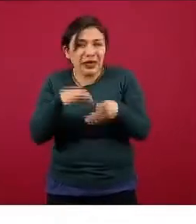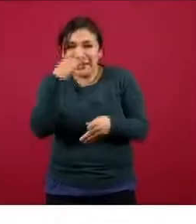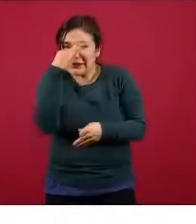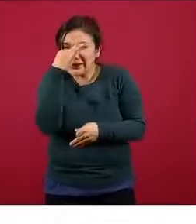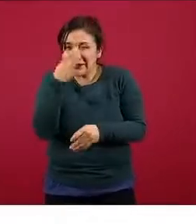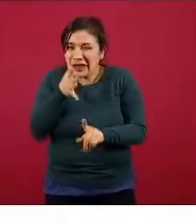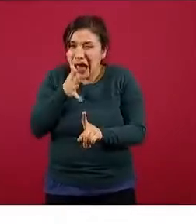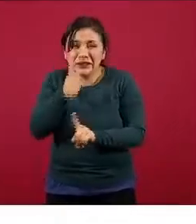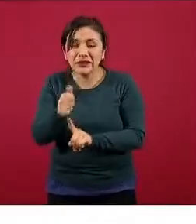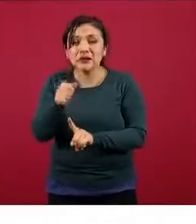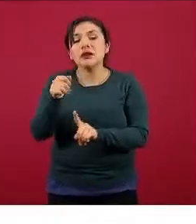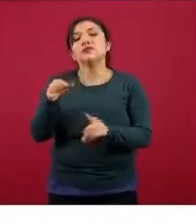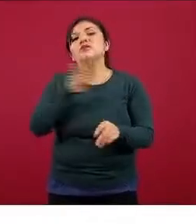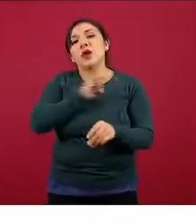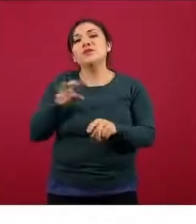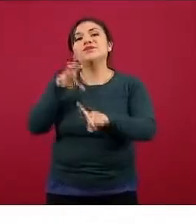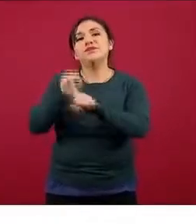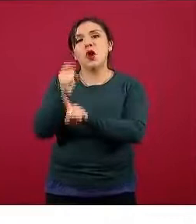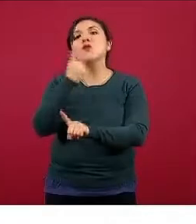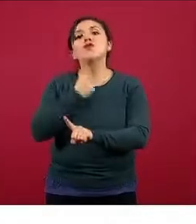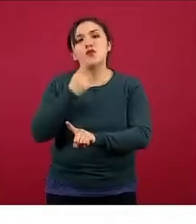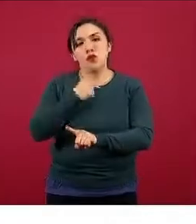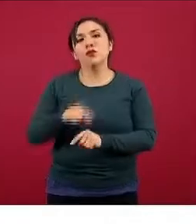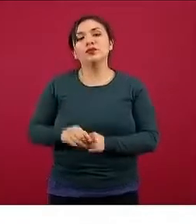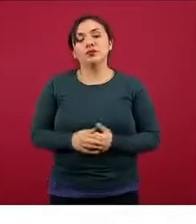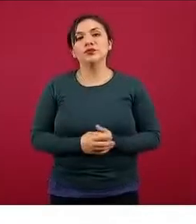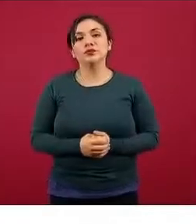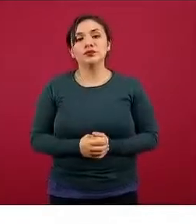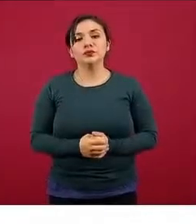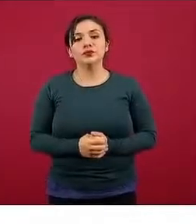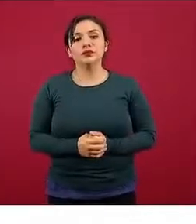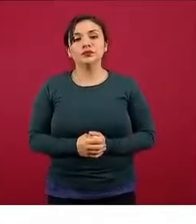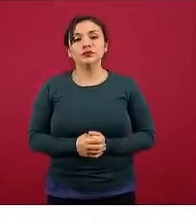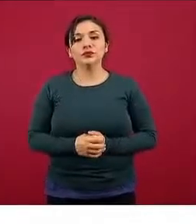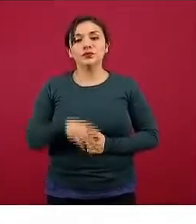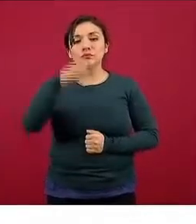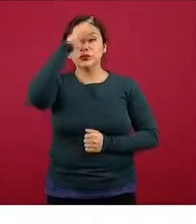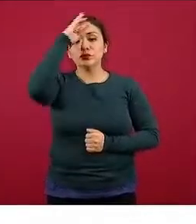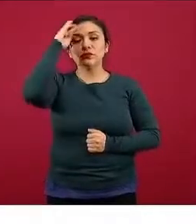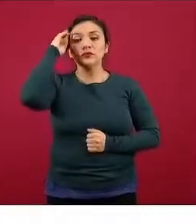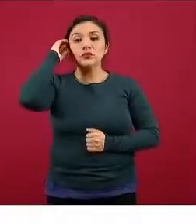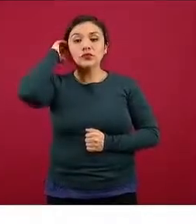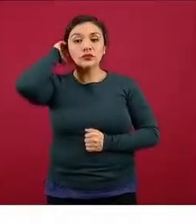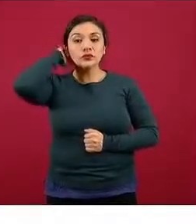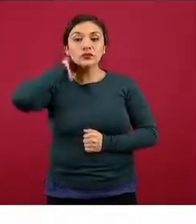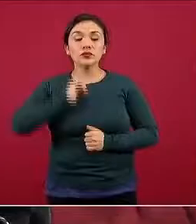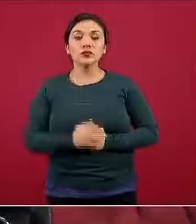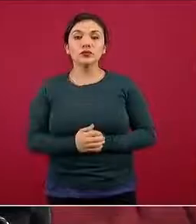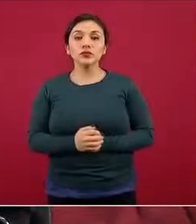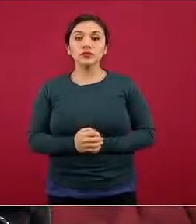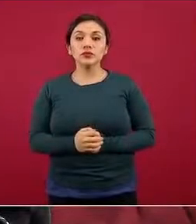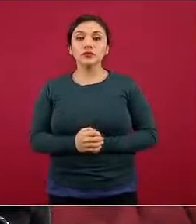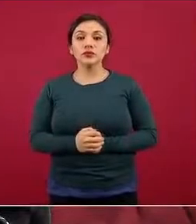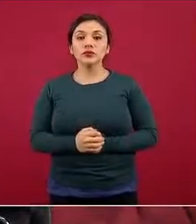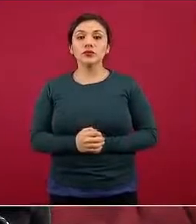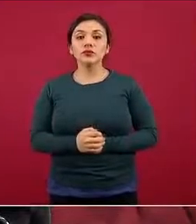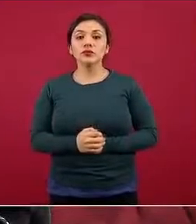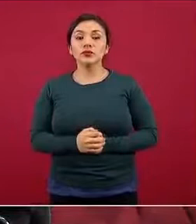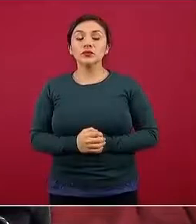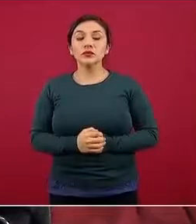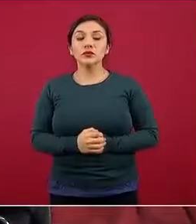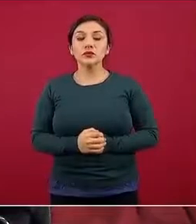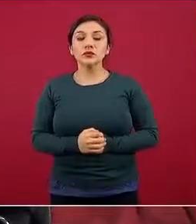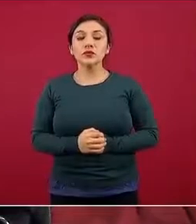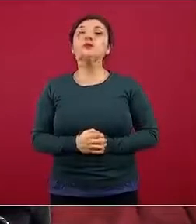o cerca del rango del puntaje necesario para estar en la categoría del riesgo máximo